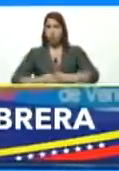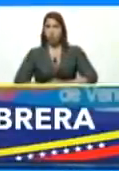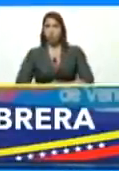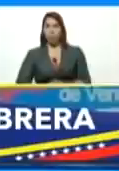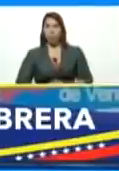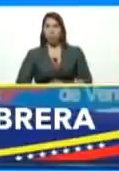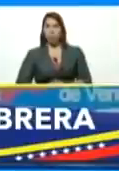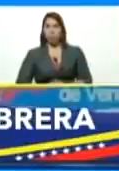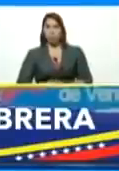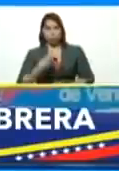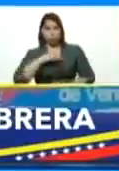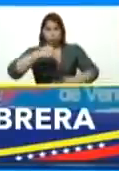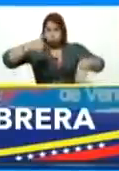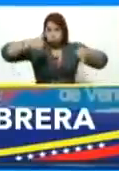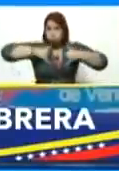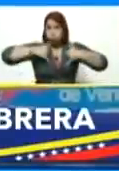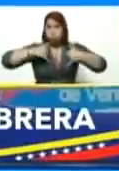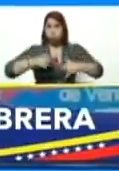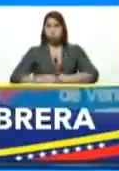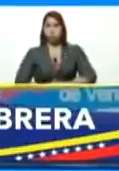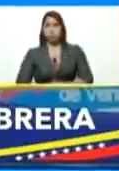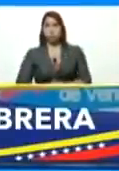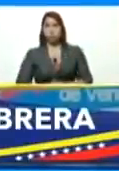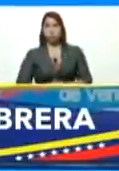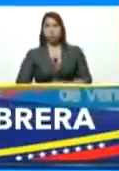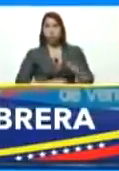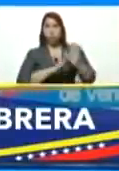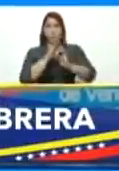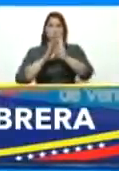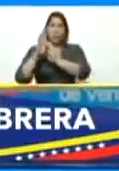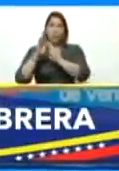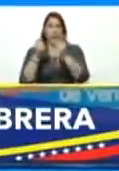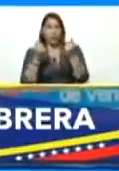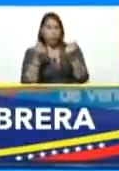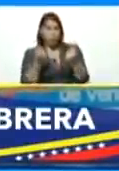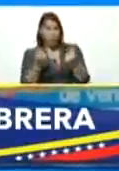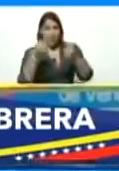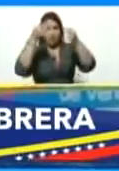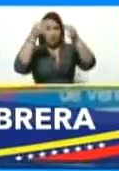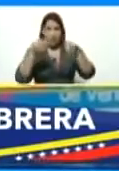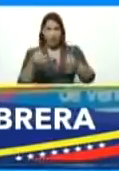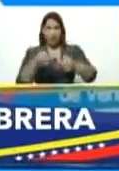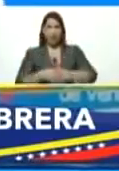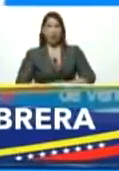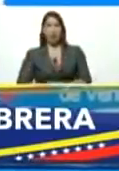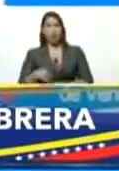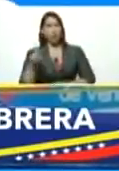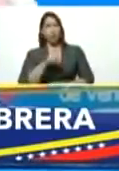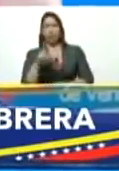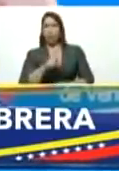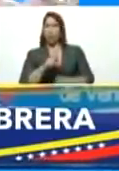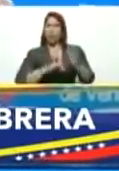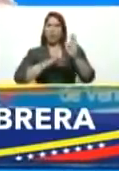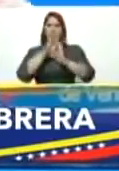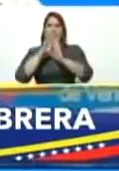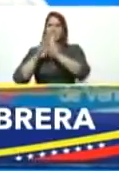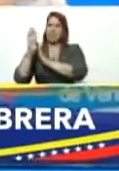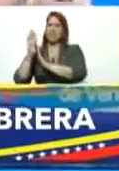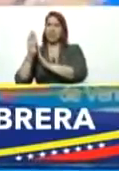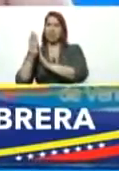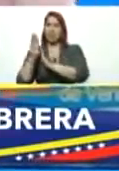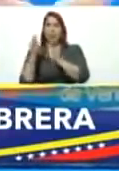pulmón propio porque el crecimiento de la economía real no es el crecimiento de la economía ficticia